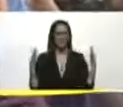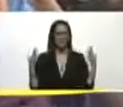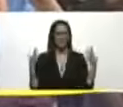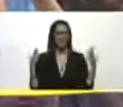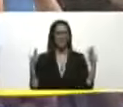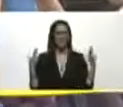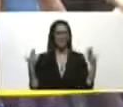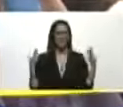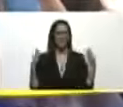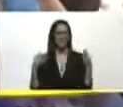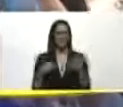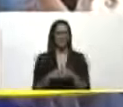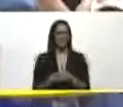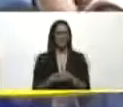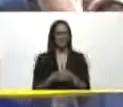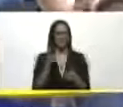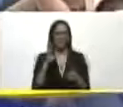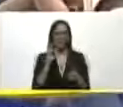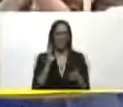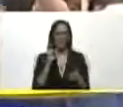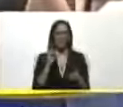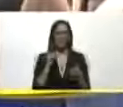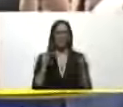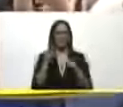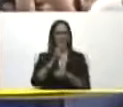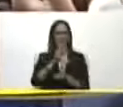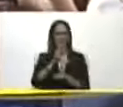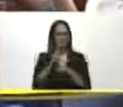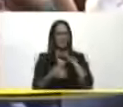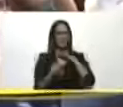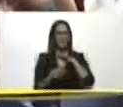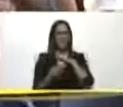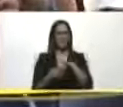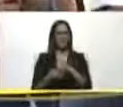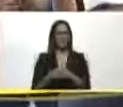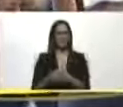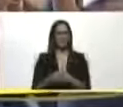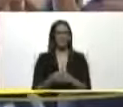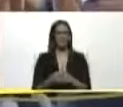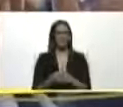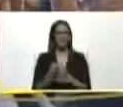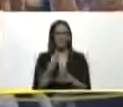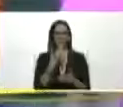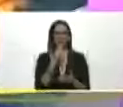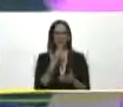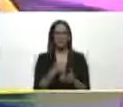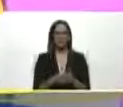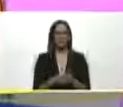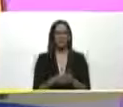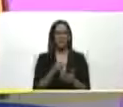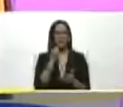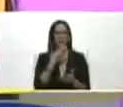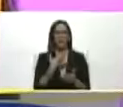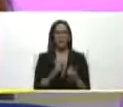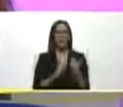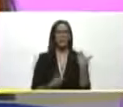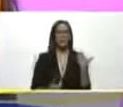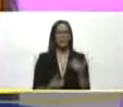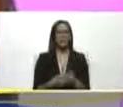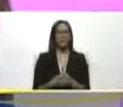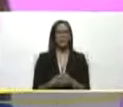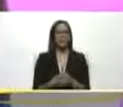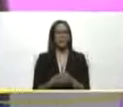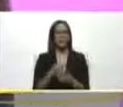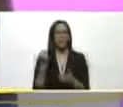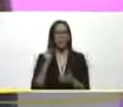estudiantil Háblame de estas tres iniciativas Génesis Dime algo bueno presidente el mostacho Fest